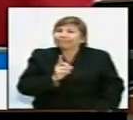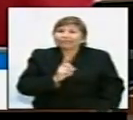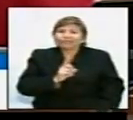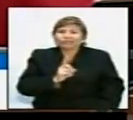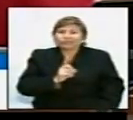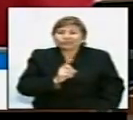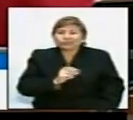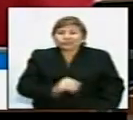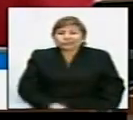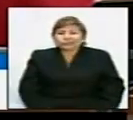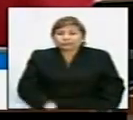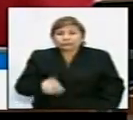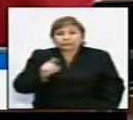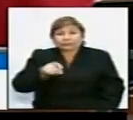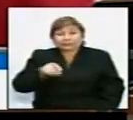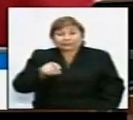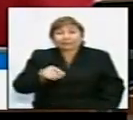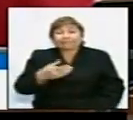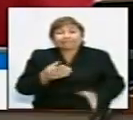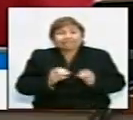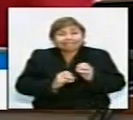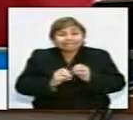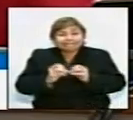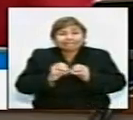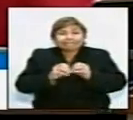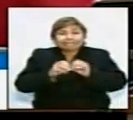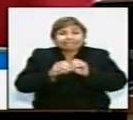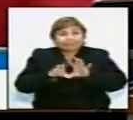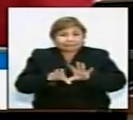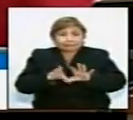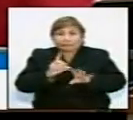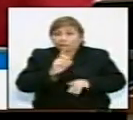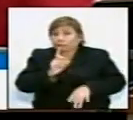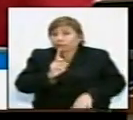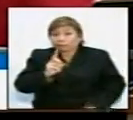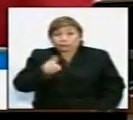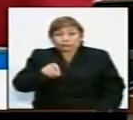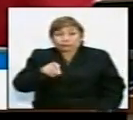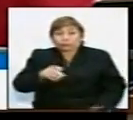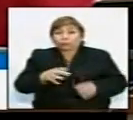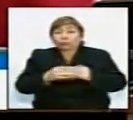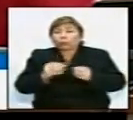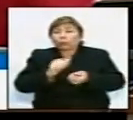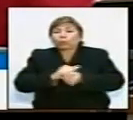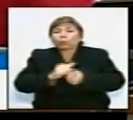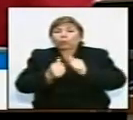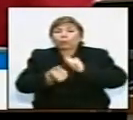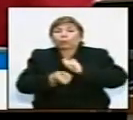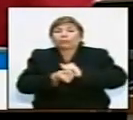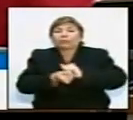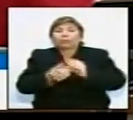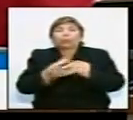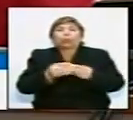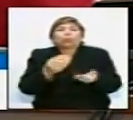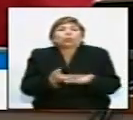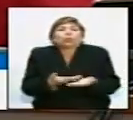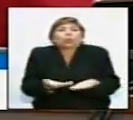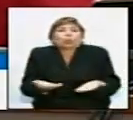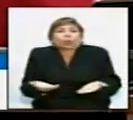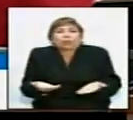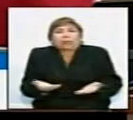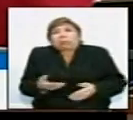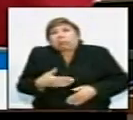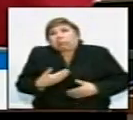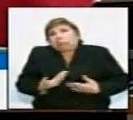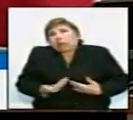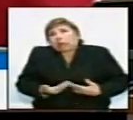necesariamente, y esta es una cosa que es bien importante clarificar, no necesariamente tiene que ser que un productor cambie de cultivo, sino puede